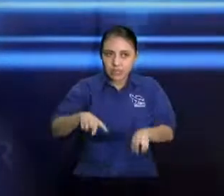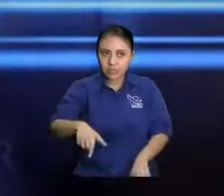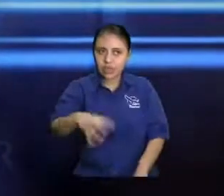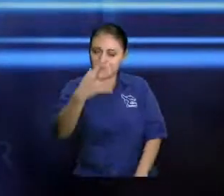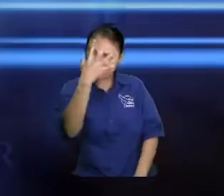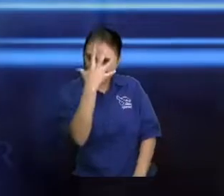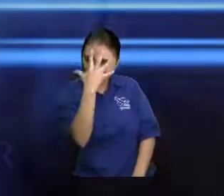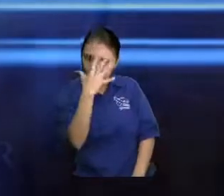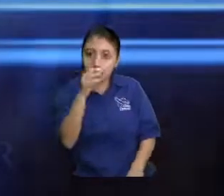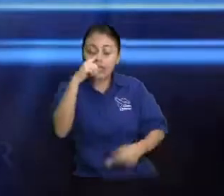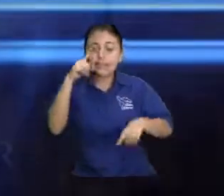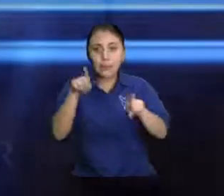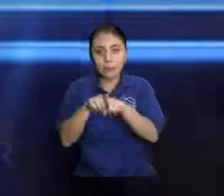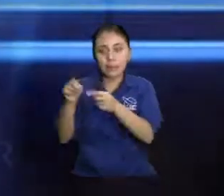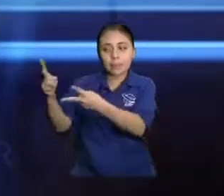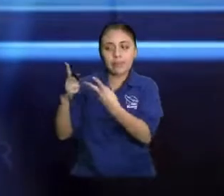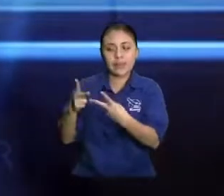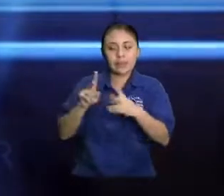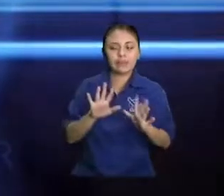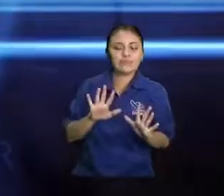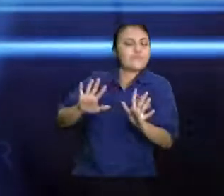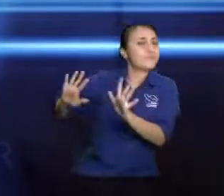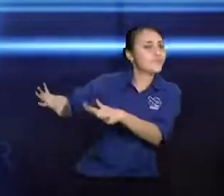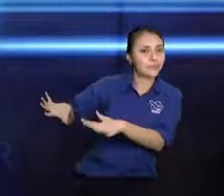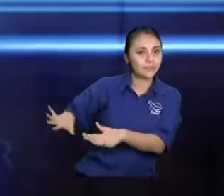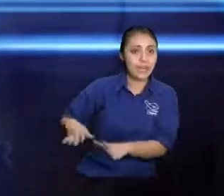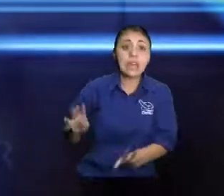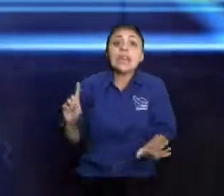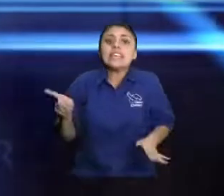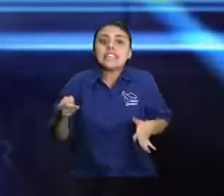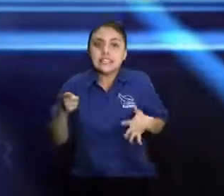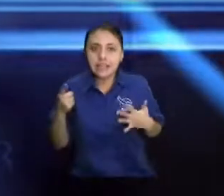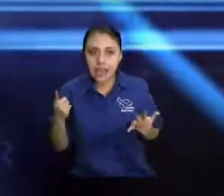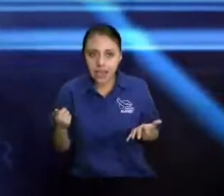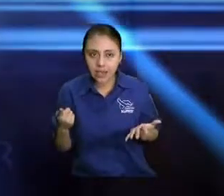menosprecio. Entonces, ¿quién es el menospreciador?